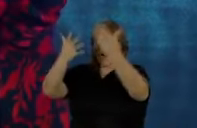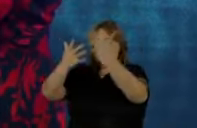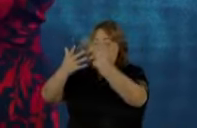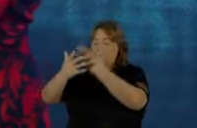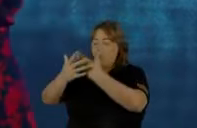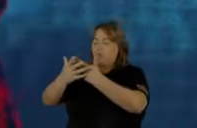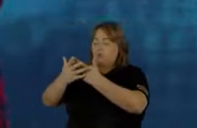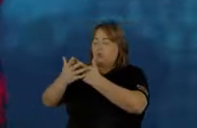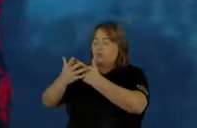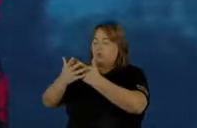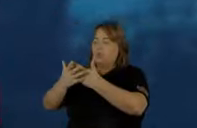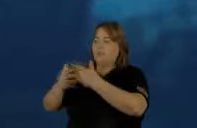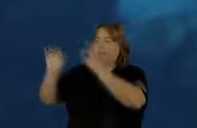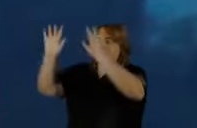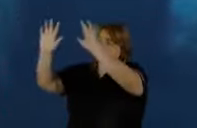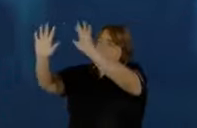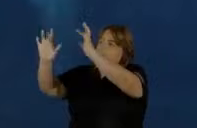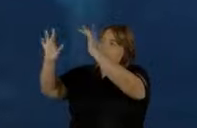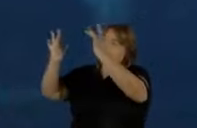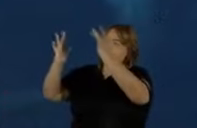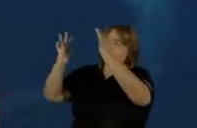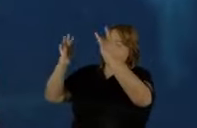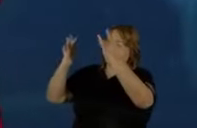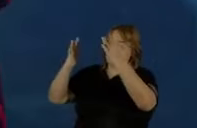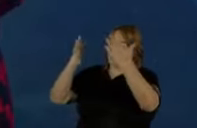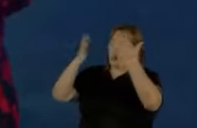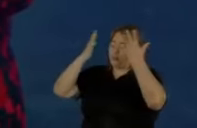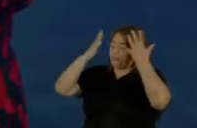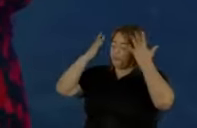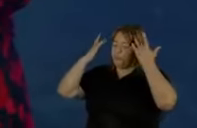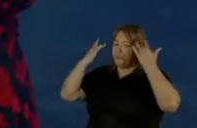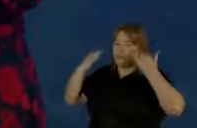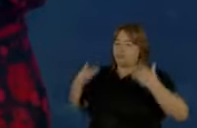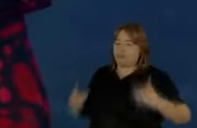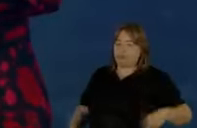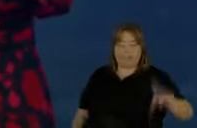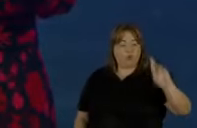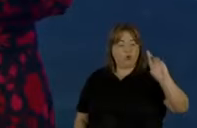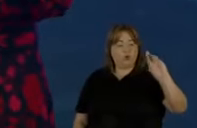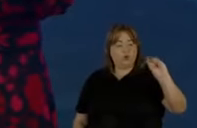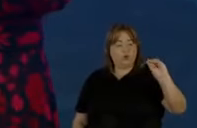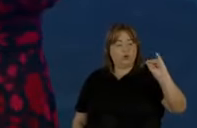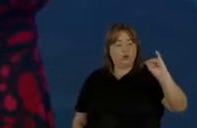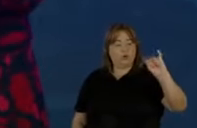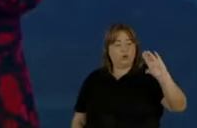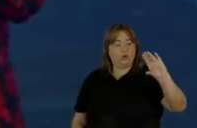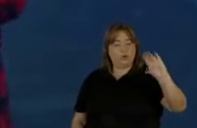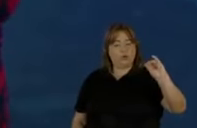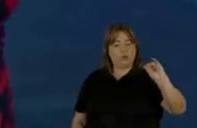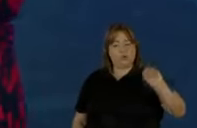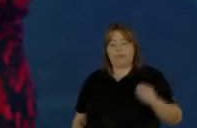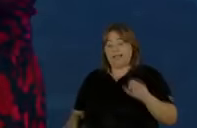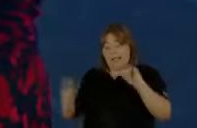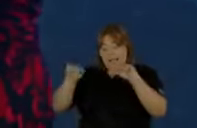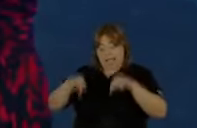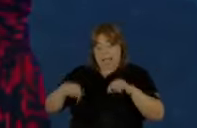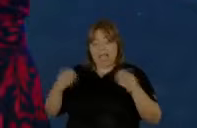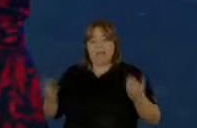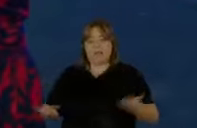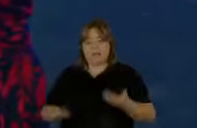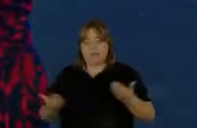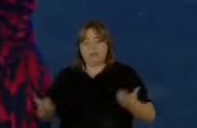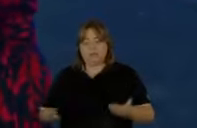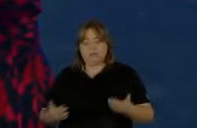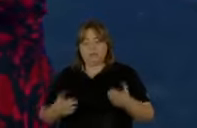porque allí, ¿dónde? Allí, ¿dónde? Aquí, Diga conmigo aquí.